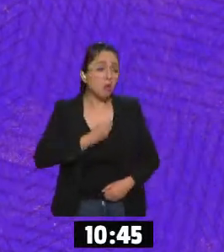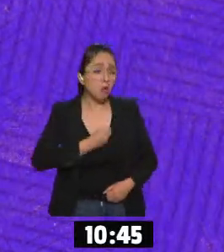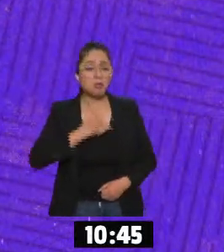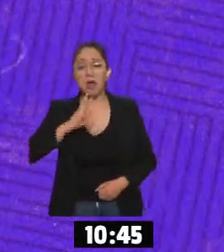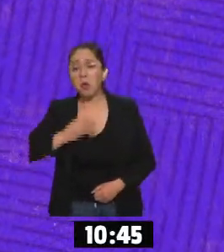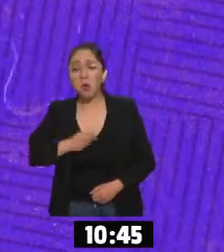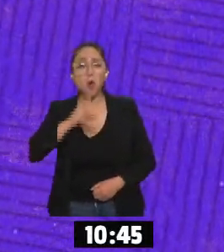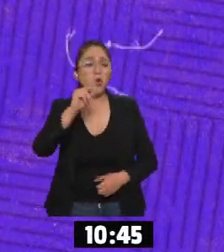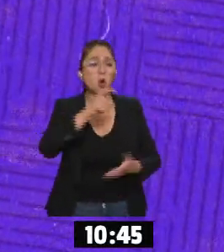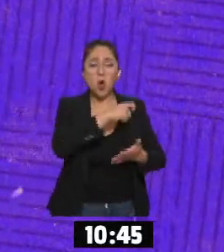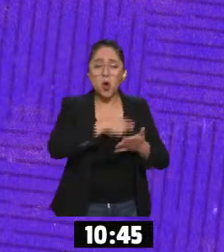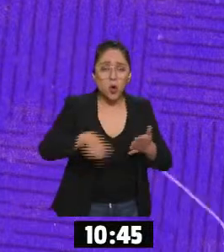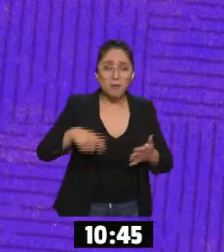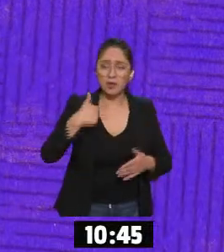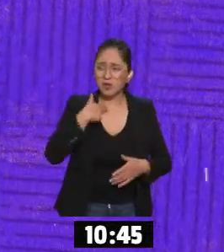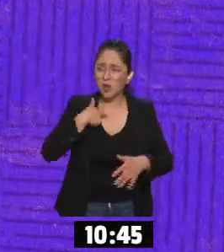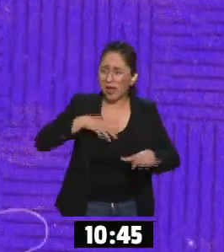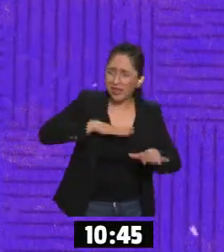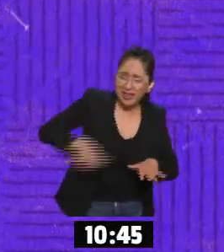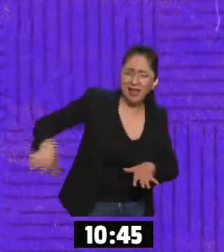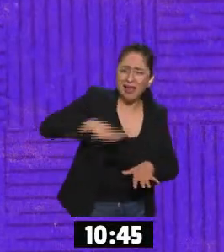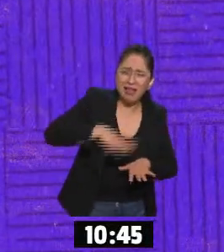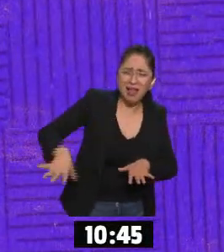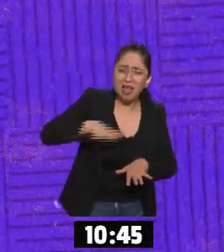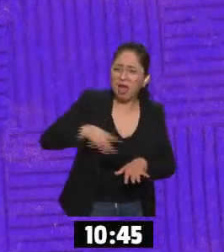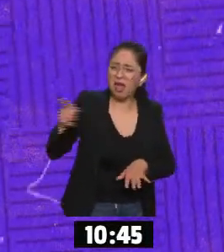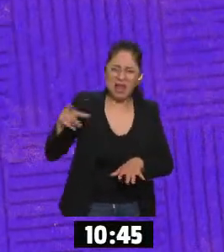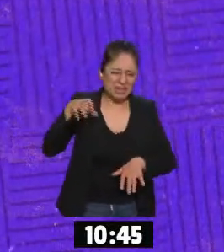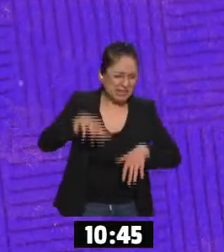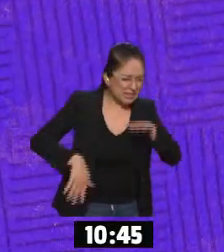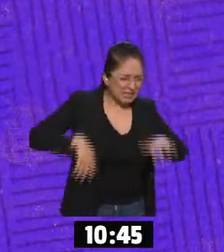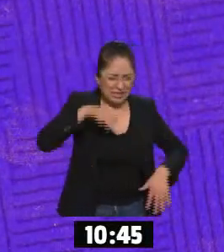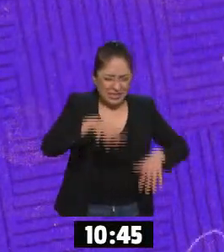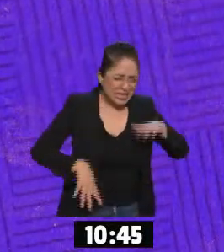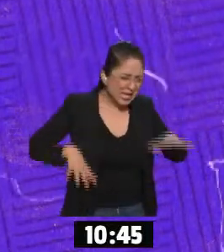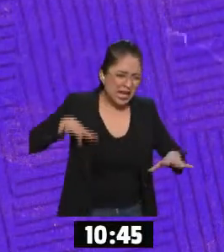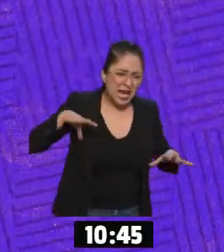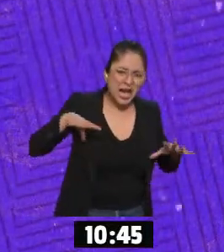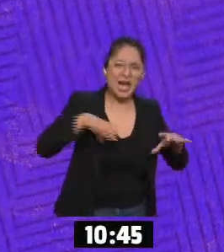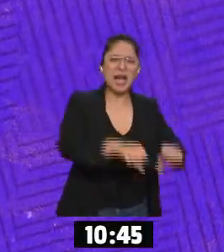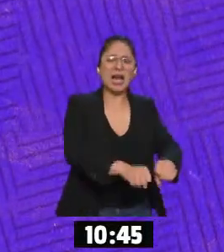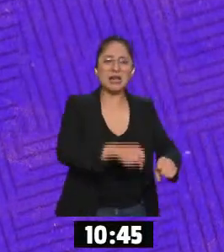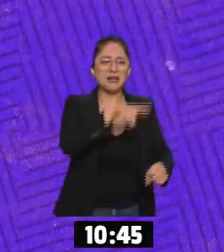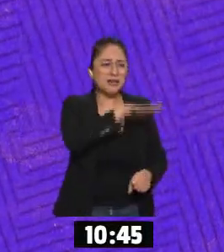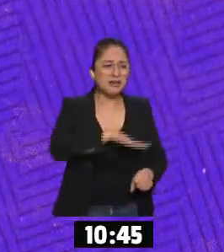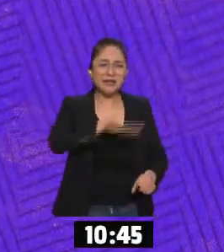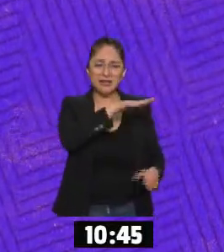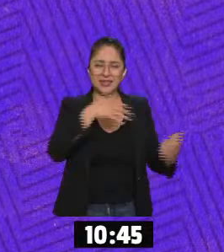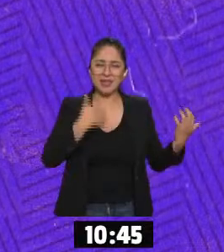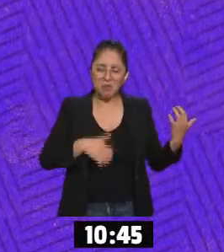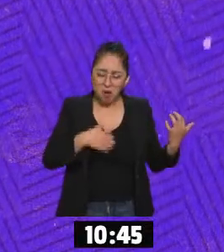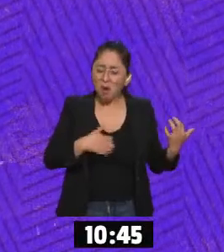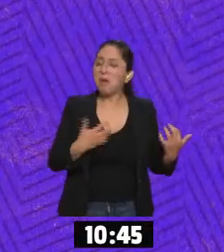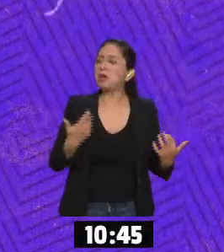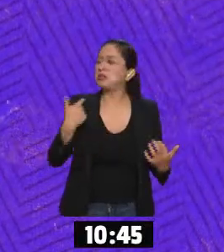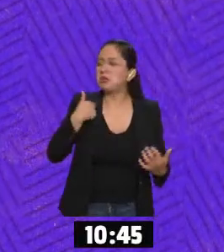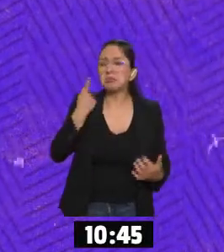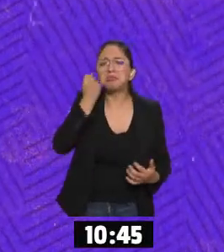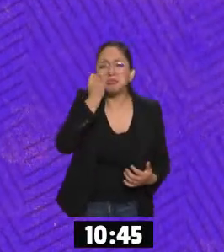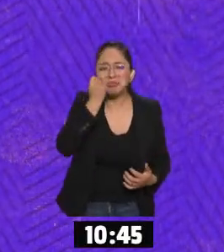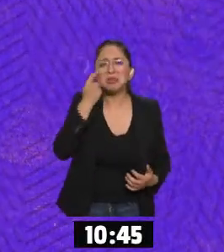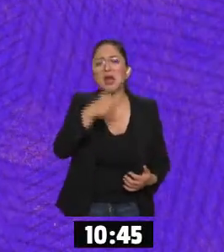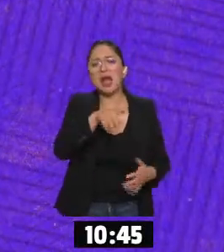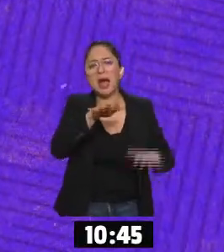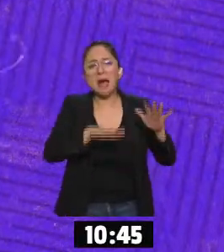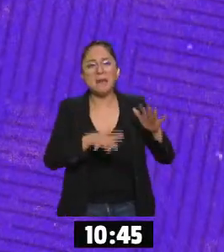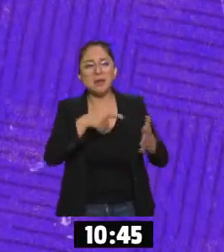Y yo le decía, no, déjame en paz. No, me persiguió por todo Zapopan. No, que te voy a salvar, perrito. Y dije, bueno, vamos viendo. Igual y sí me compra de